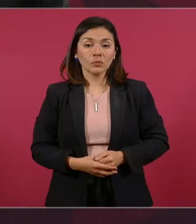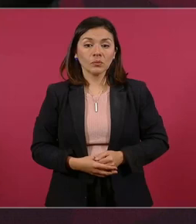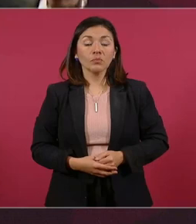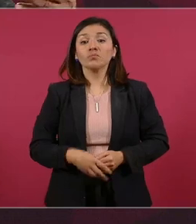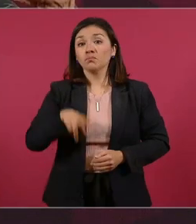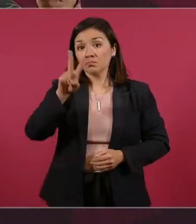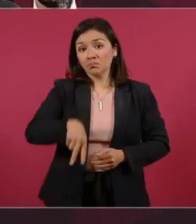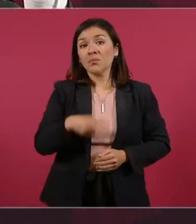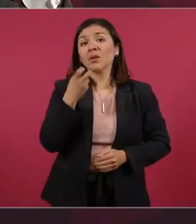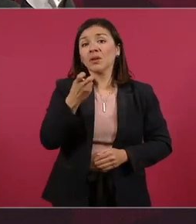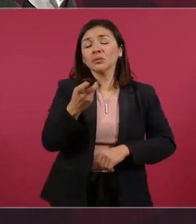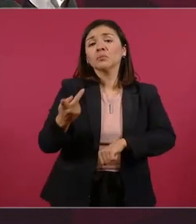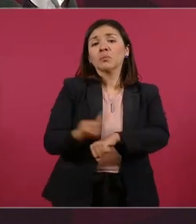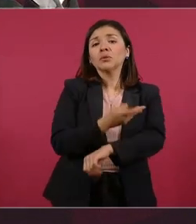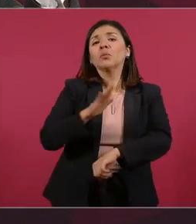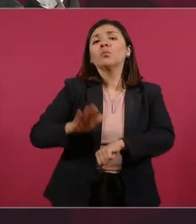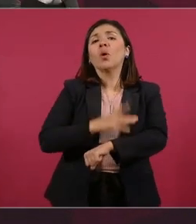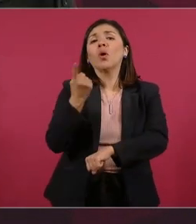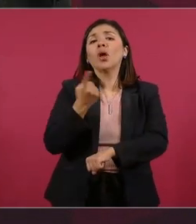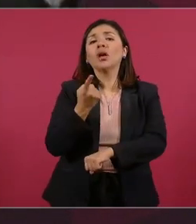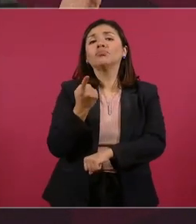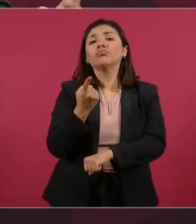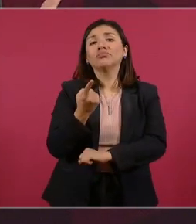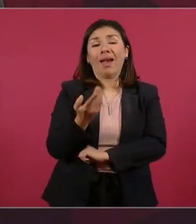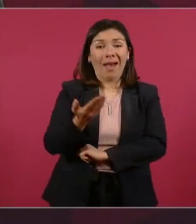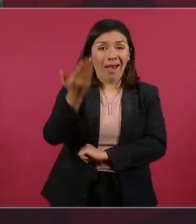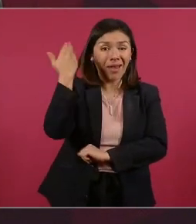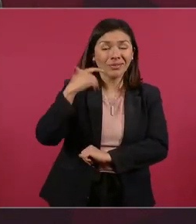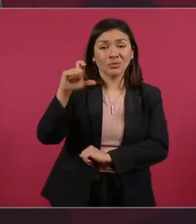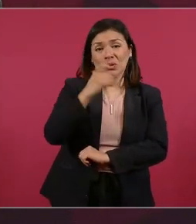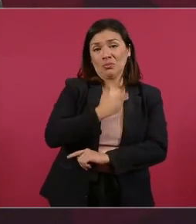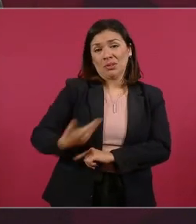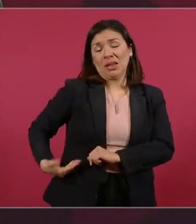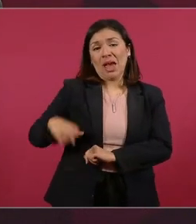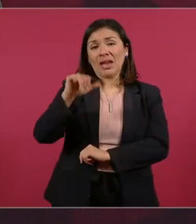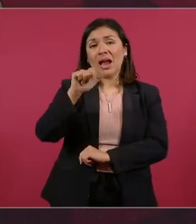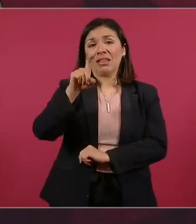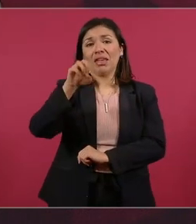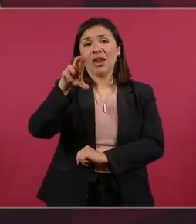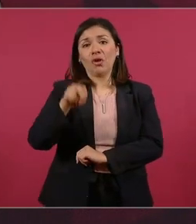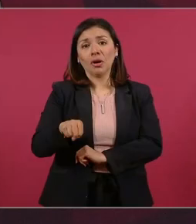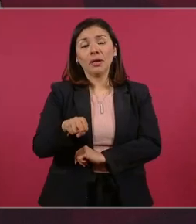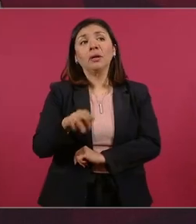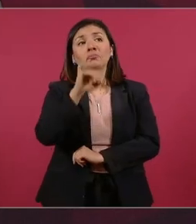porque lo permitieron en el tiempo de Calderón.